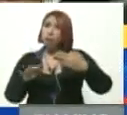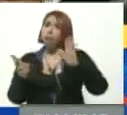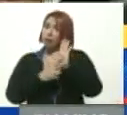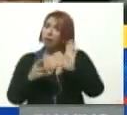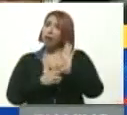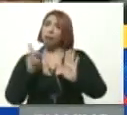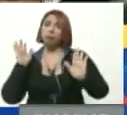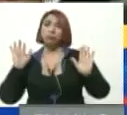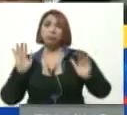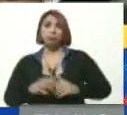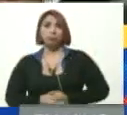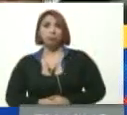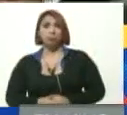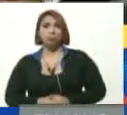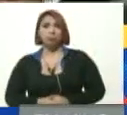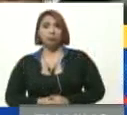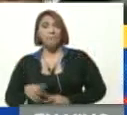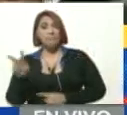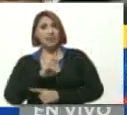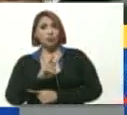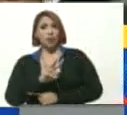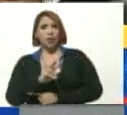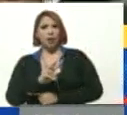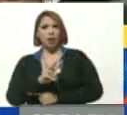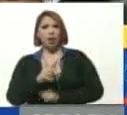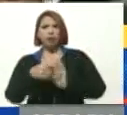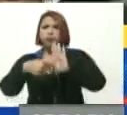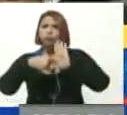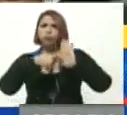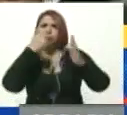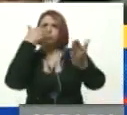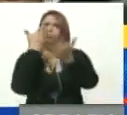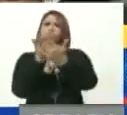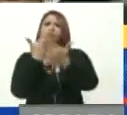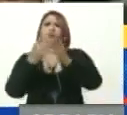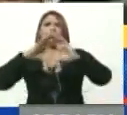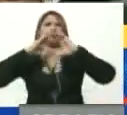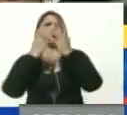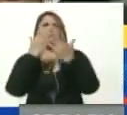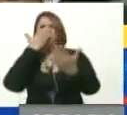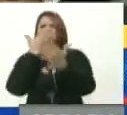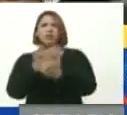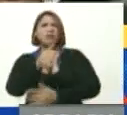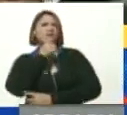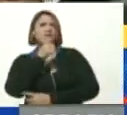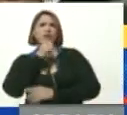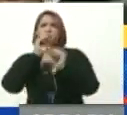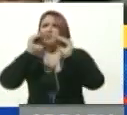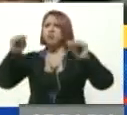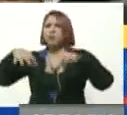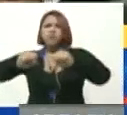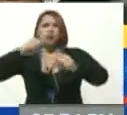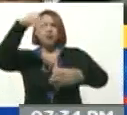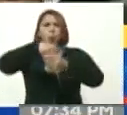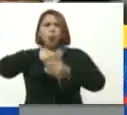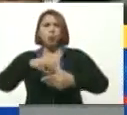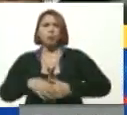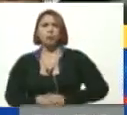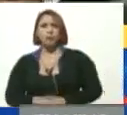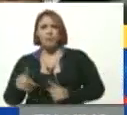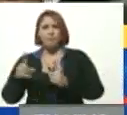verdaderamente. Y que Venezuela dé ejemplo de justicia ante el mundo frente a los que llaman al intervencionismo, a